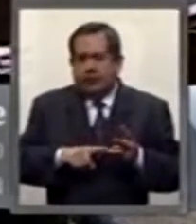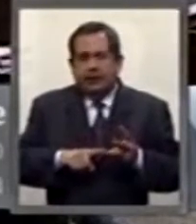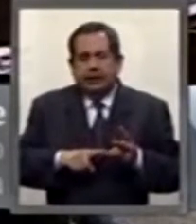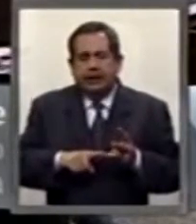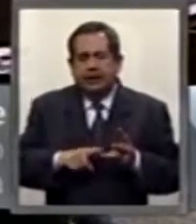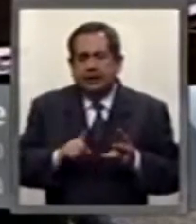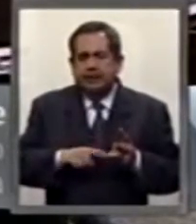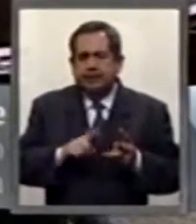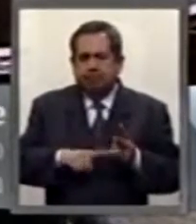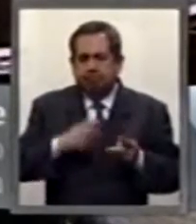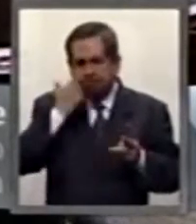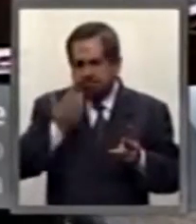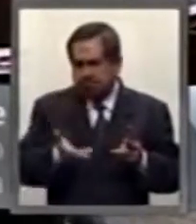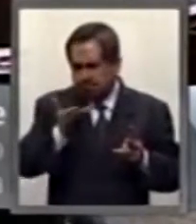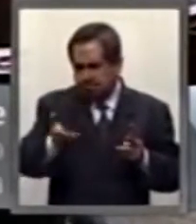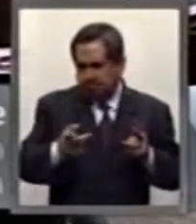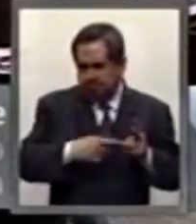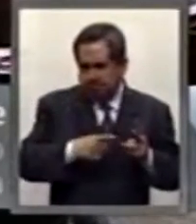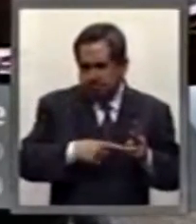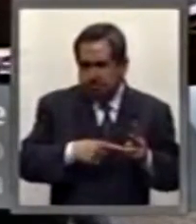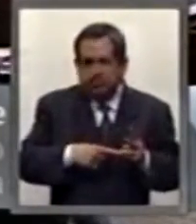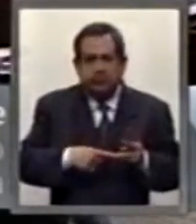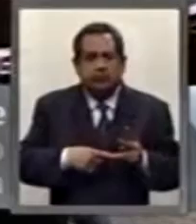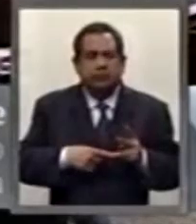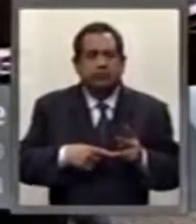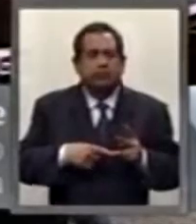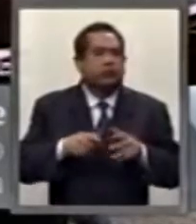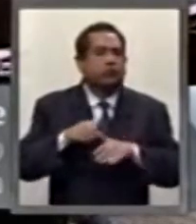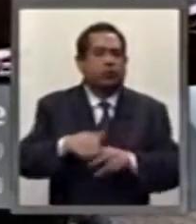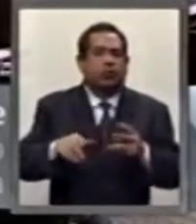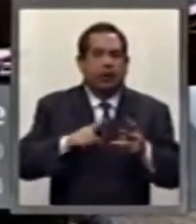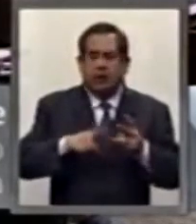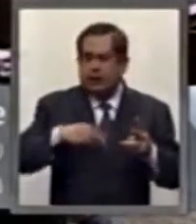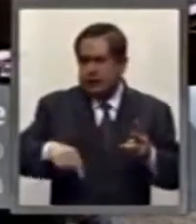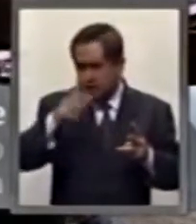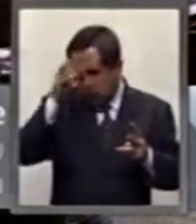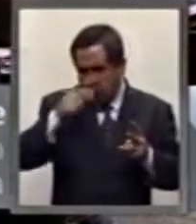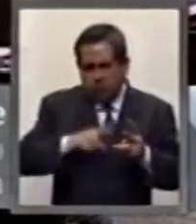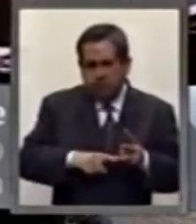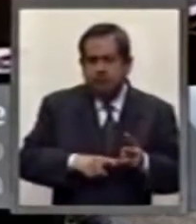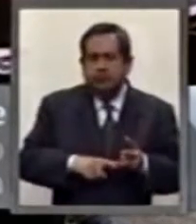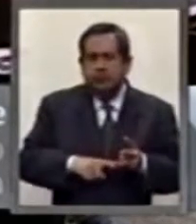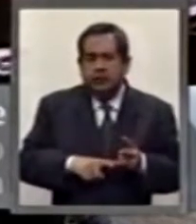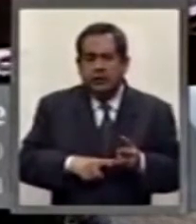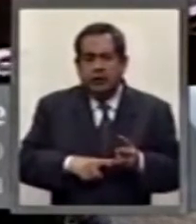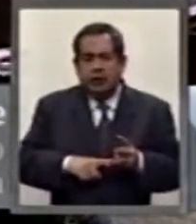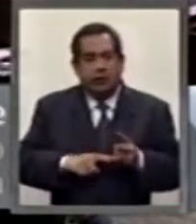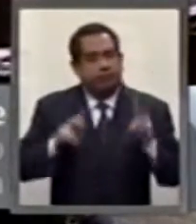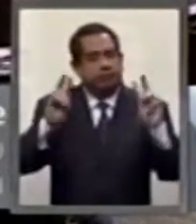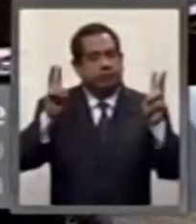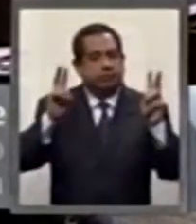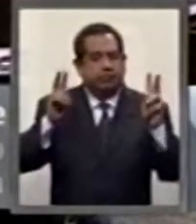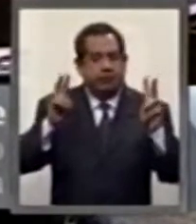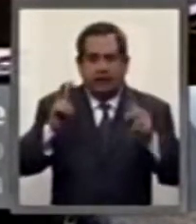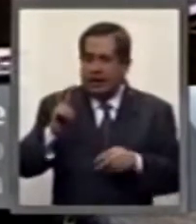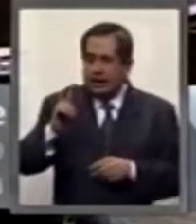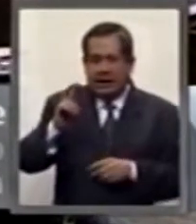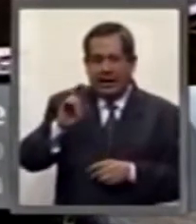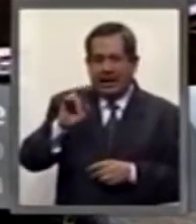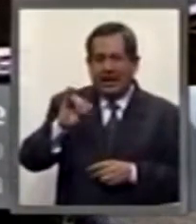que queremos poner a su consideración es el punto de acuerdo con respecto de adoptar la Declaración de Lima para